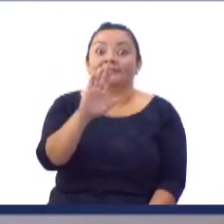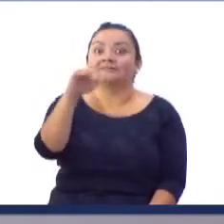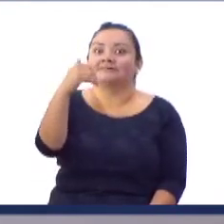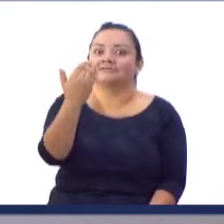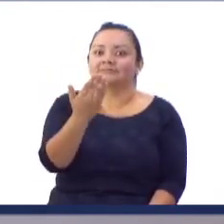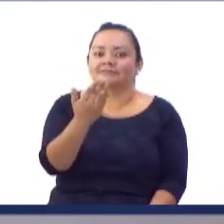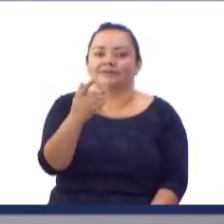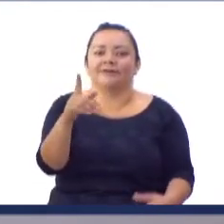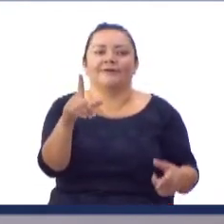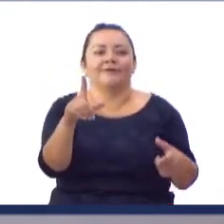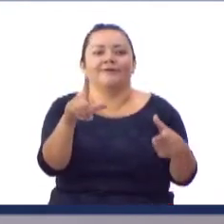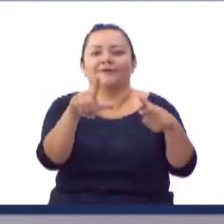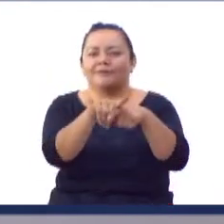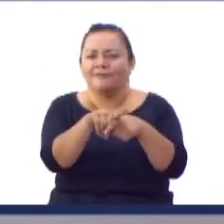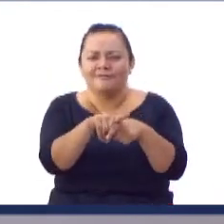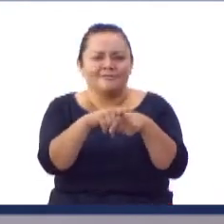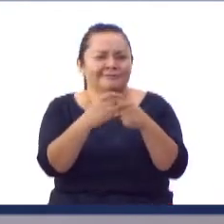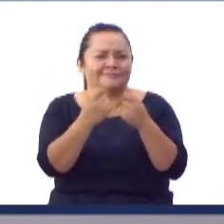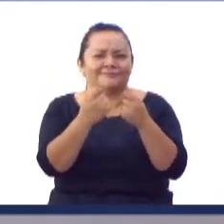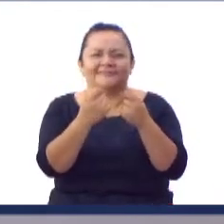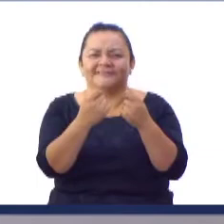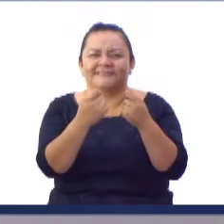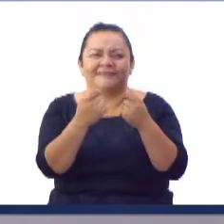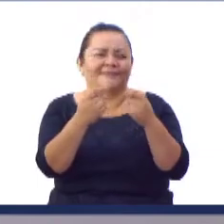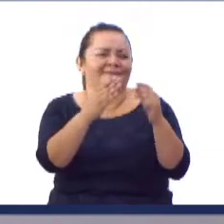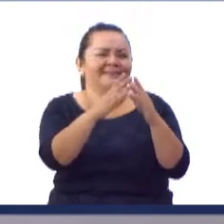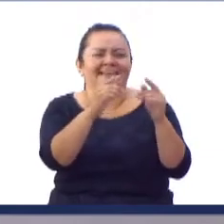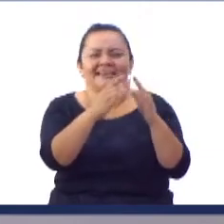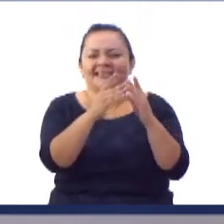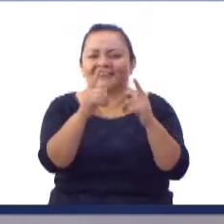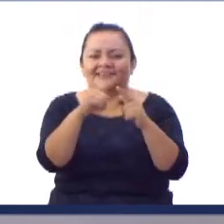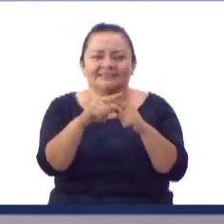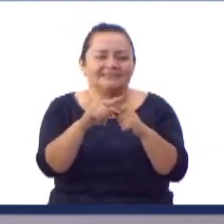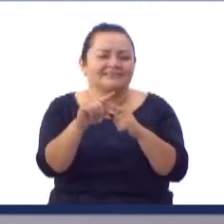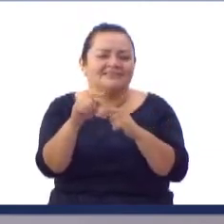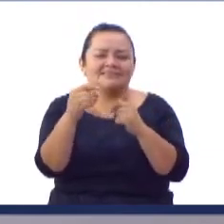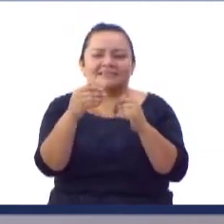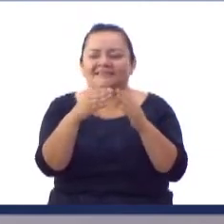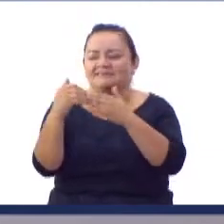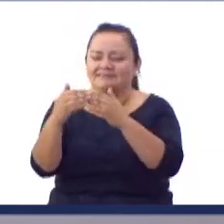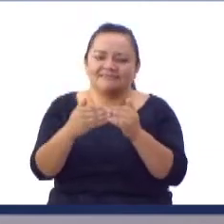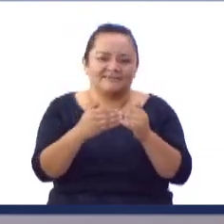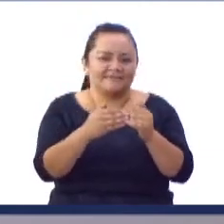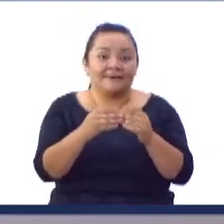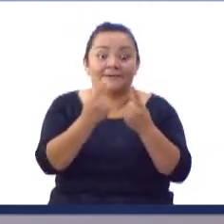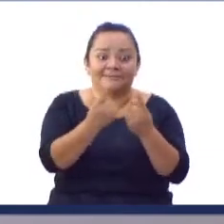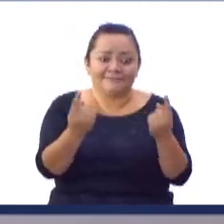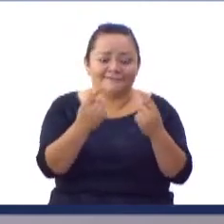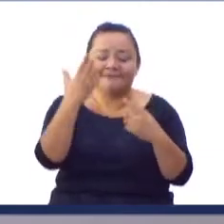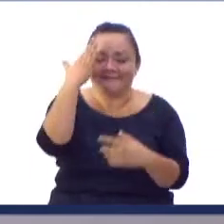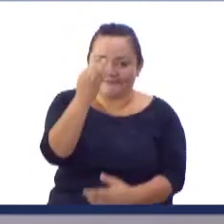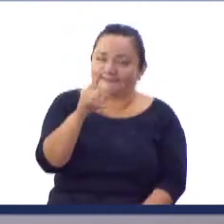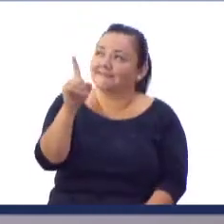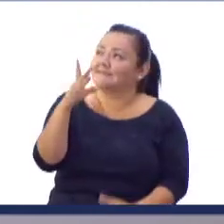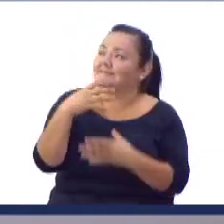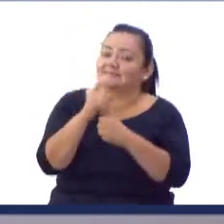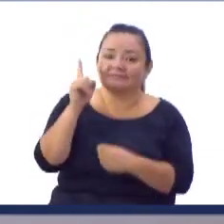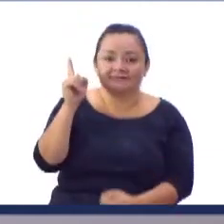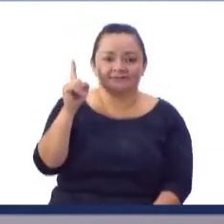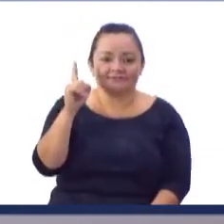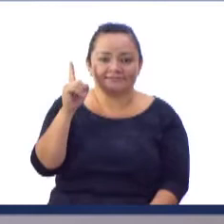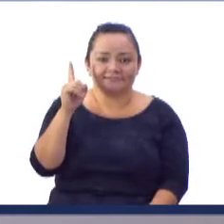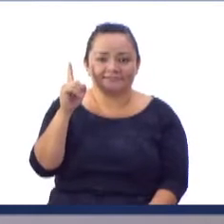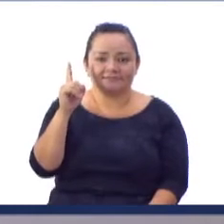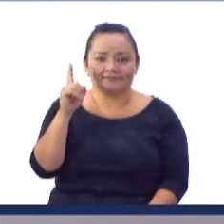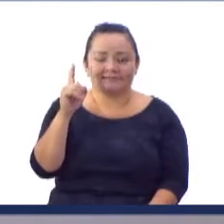iba a ver un tabernáculo un día una iglesia en asambleas de dios un día iba a ver una iglesia pentecostal de gente que iba a creer en el señor